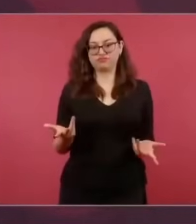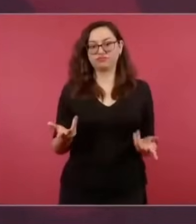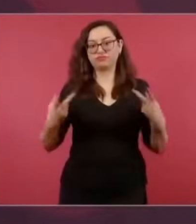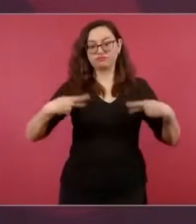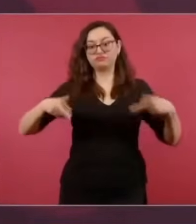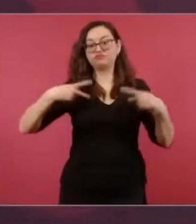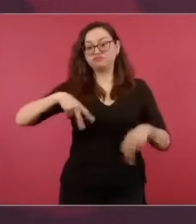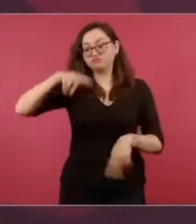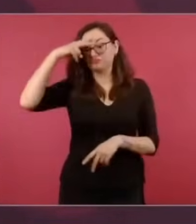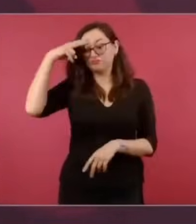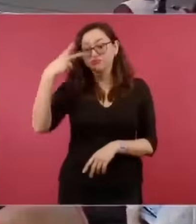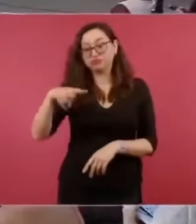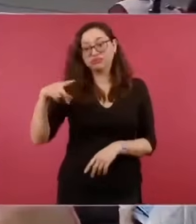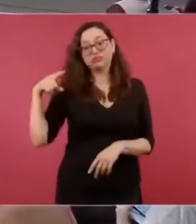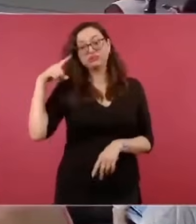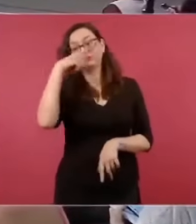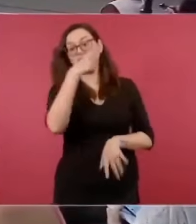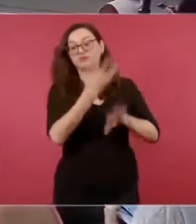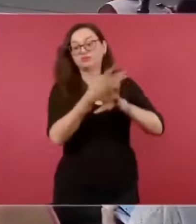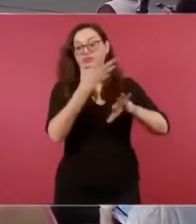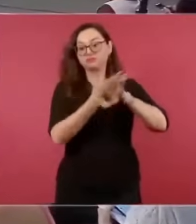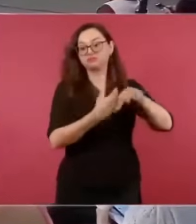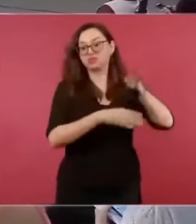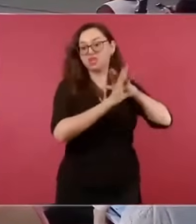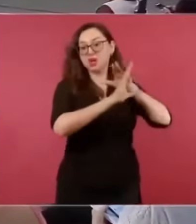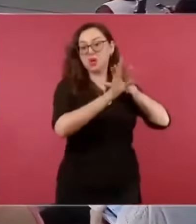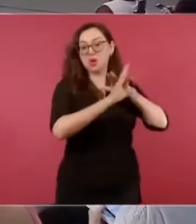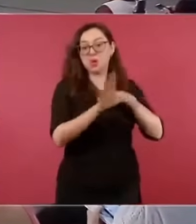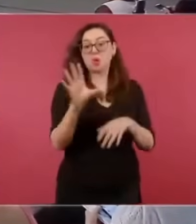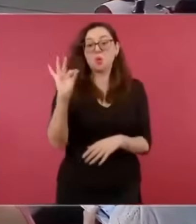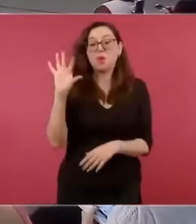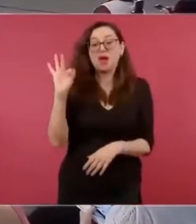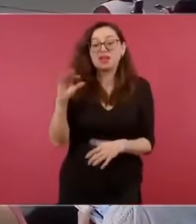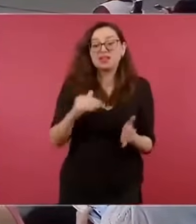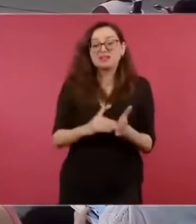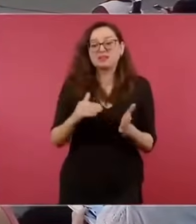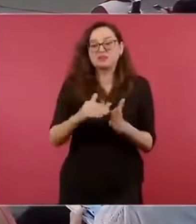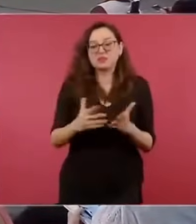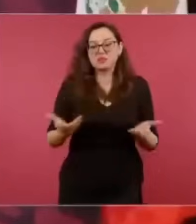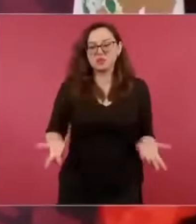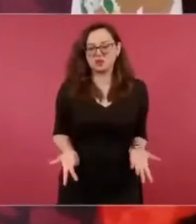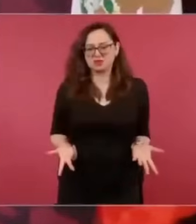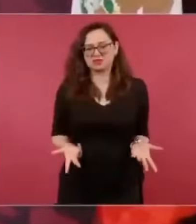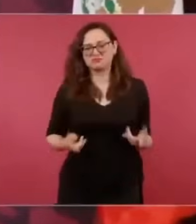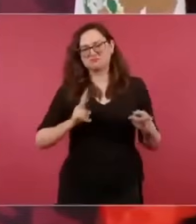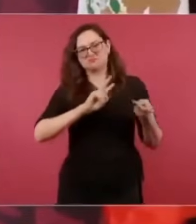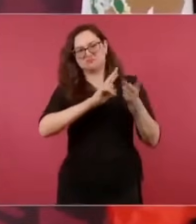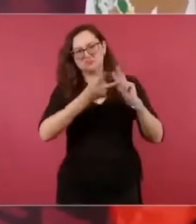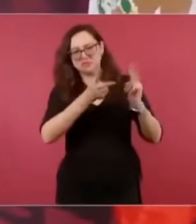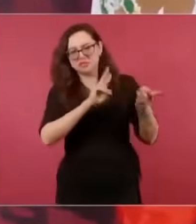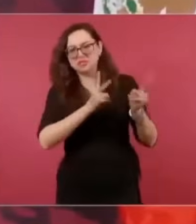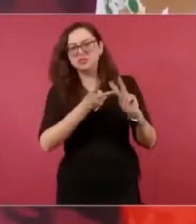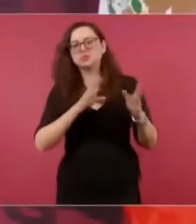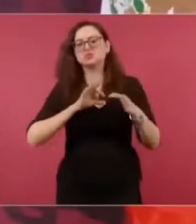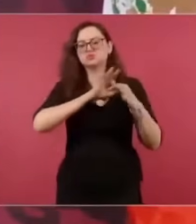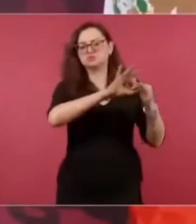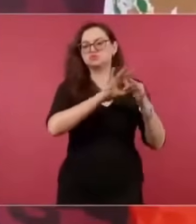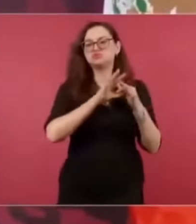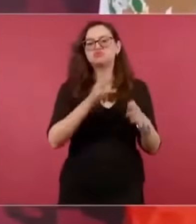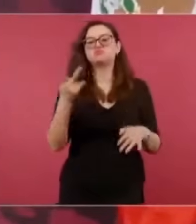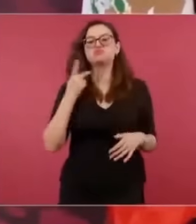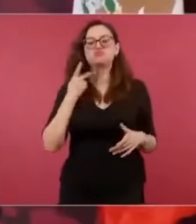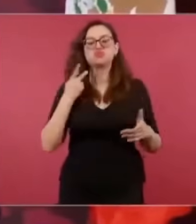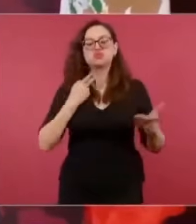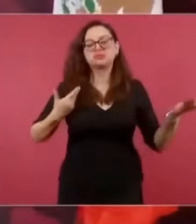los mexicanos que viven y trabajan honradamente en Estados Unidos y que somos vecinos y que queremos una política de